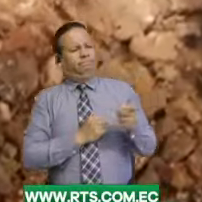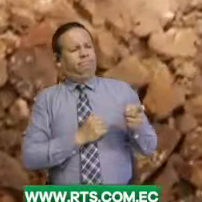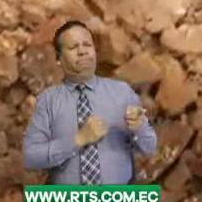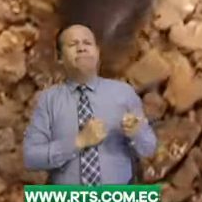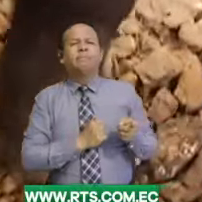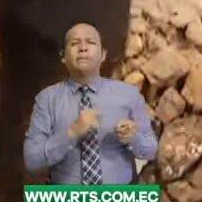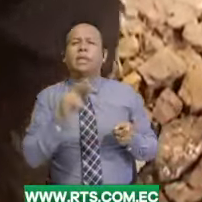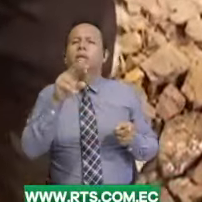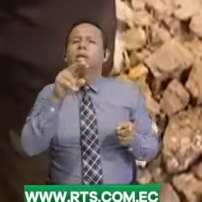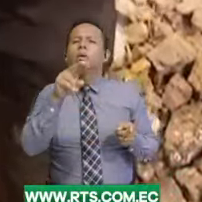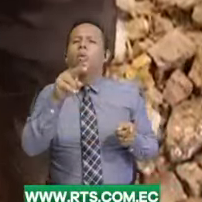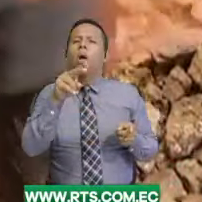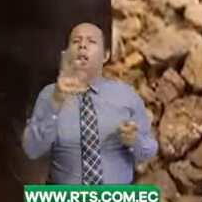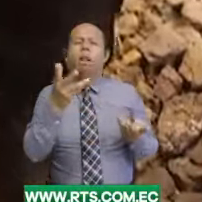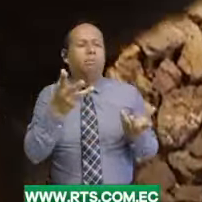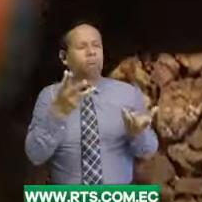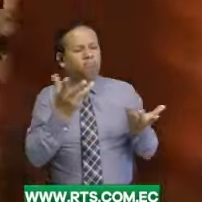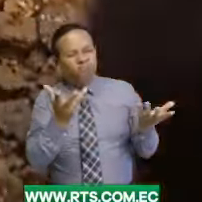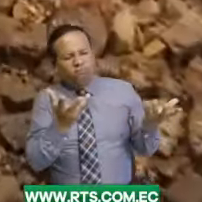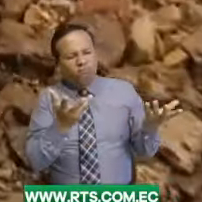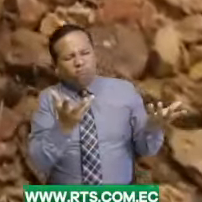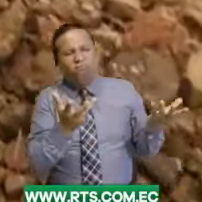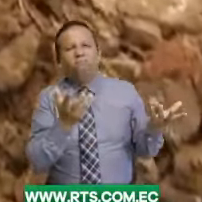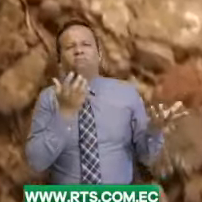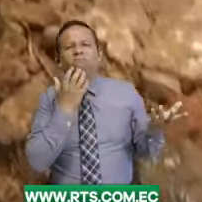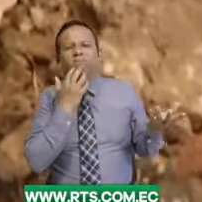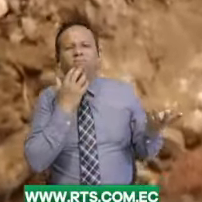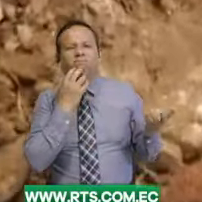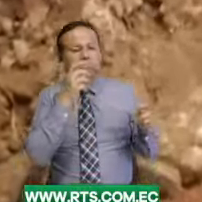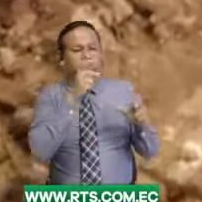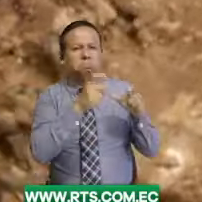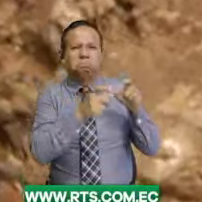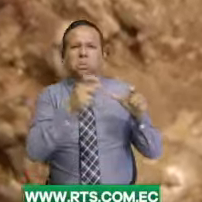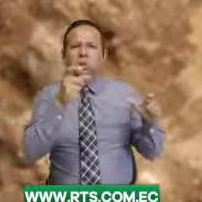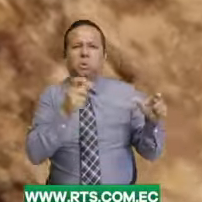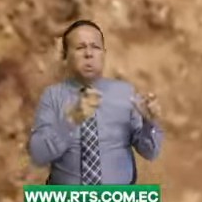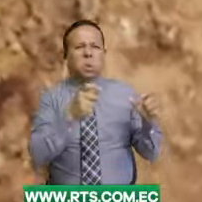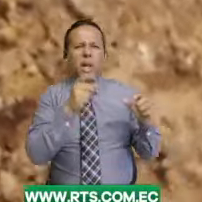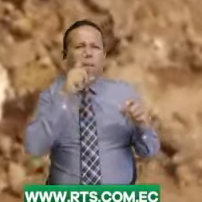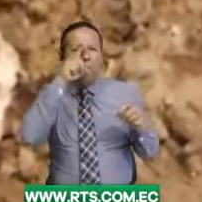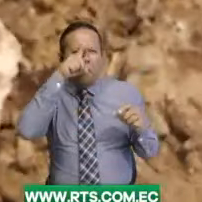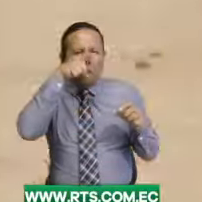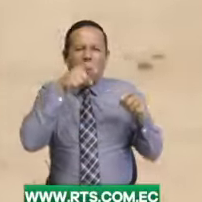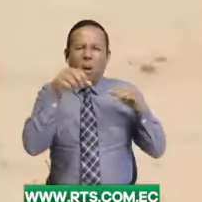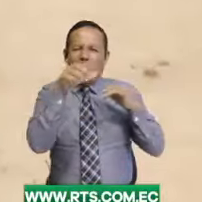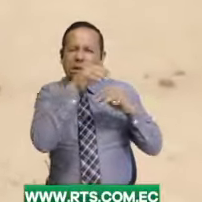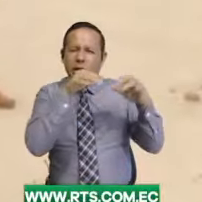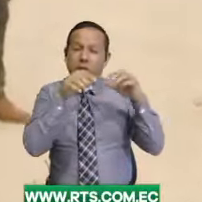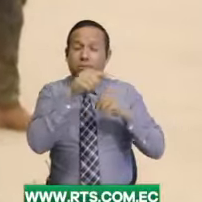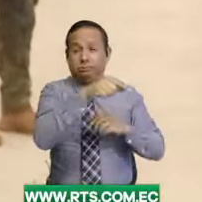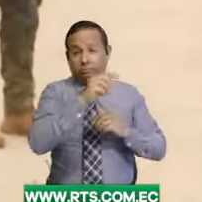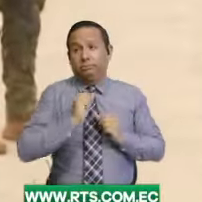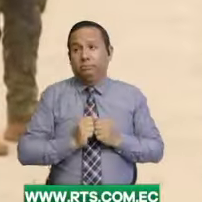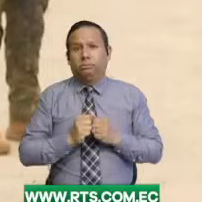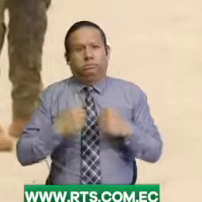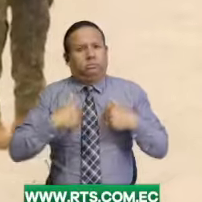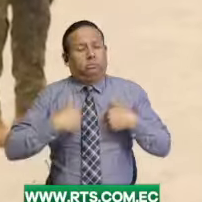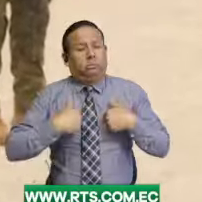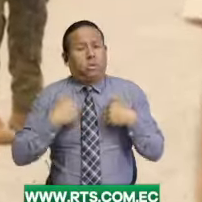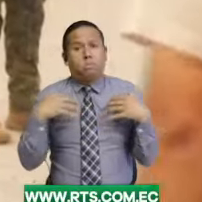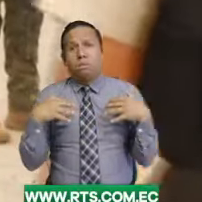ser un altar improvisado para la ejecución de ciertos rituales. De verdad que yo no tengo miedo de